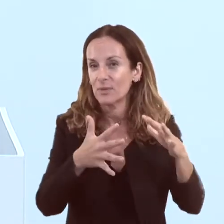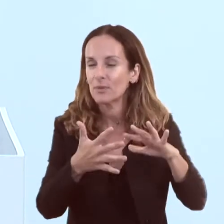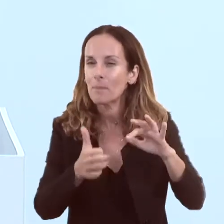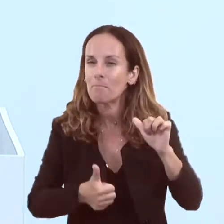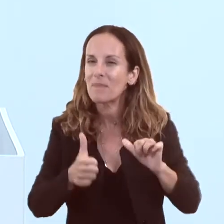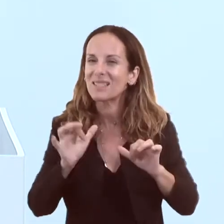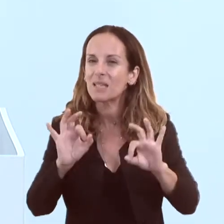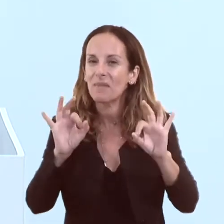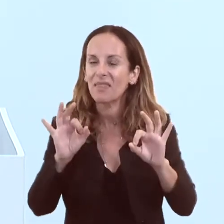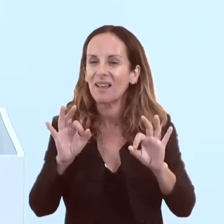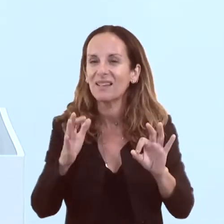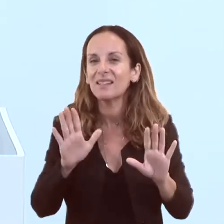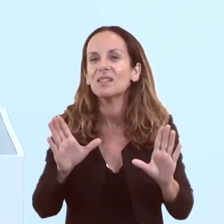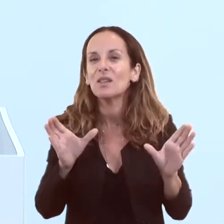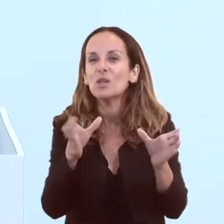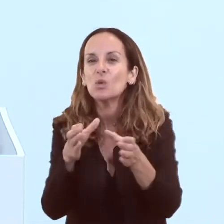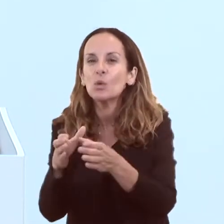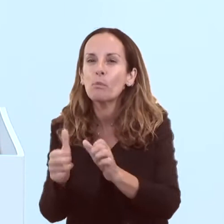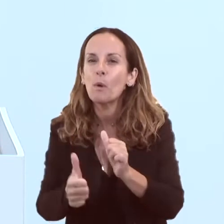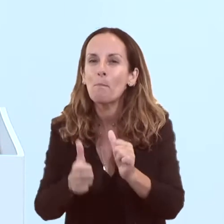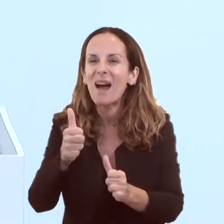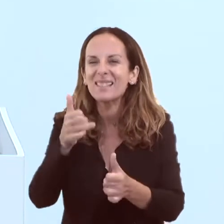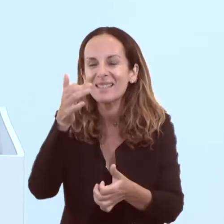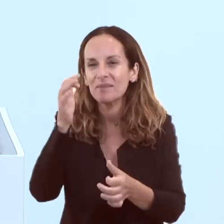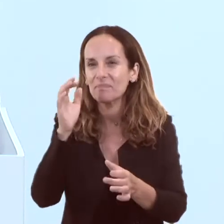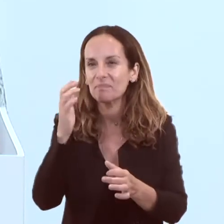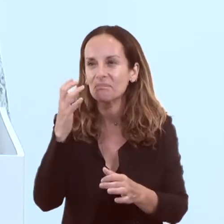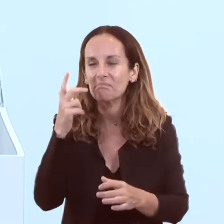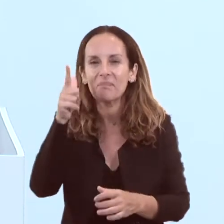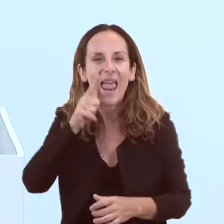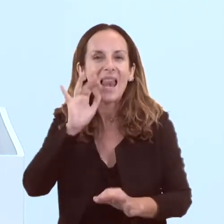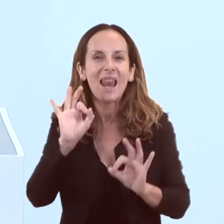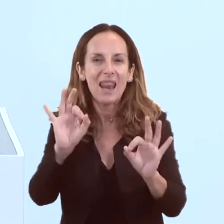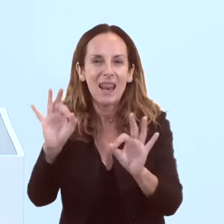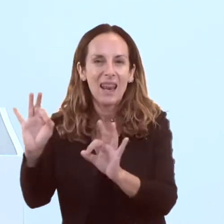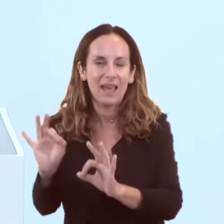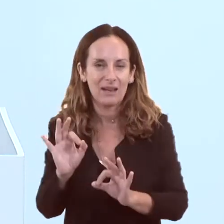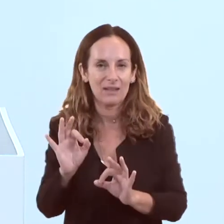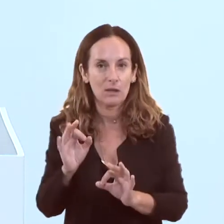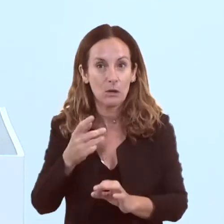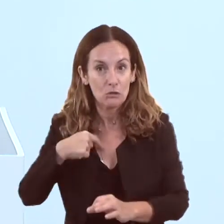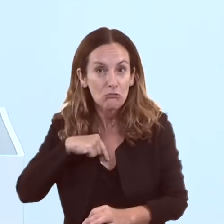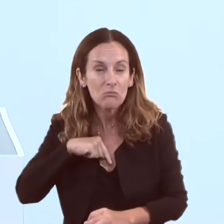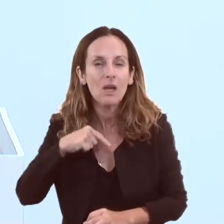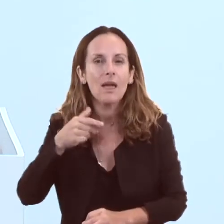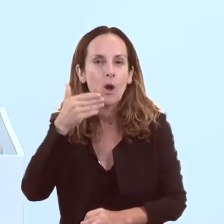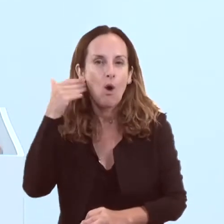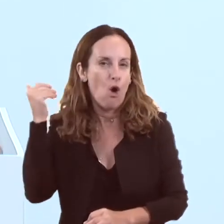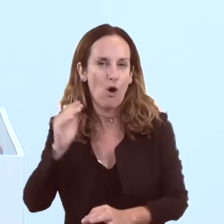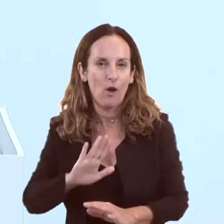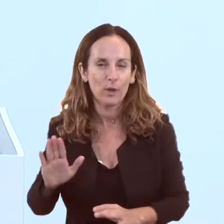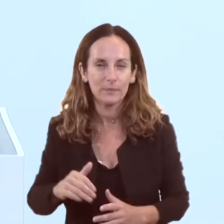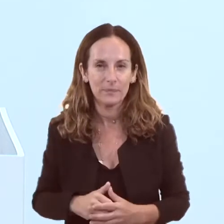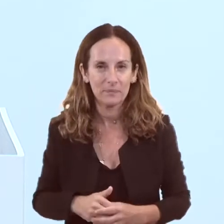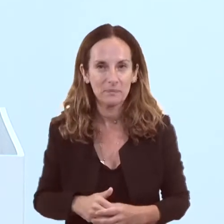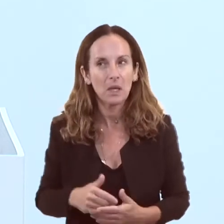selectas Es un honor sin embargo bueno es una alegría También el comprobar que en los últimos tiempos estas